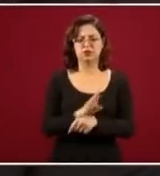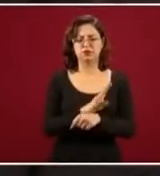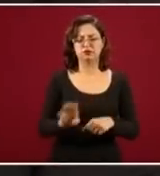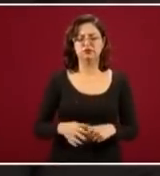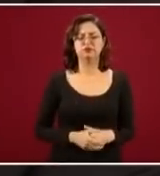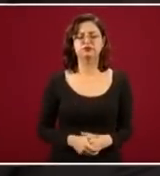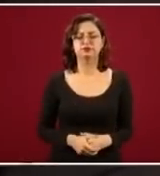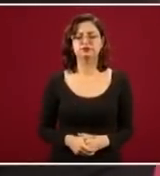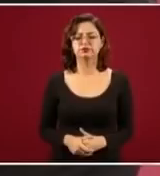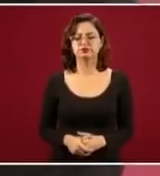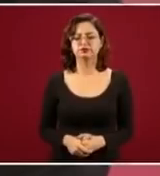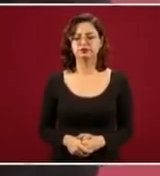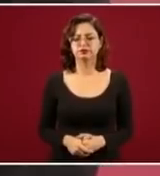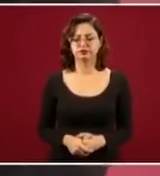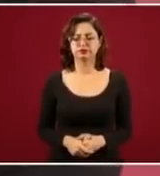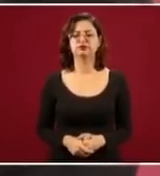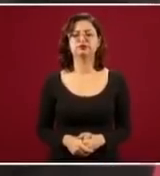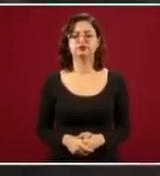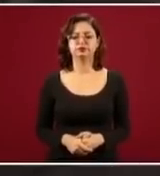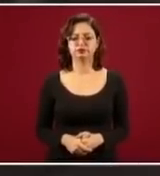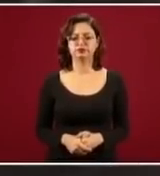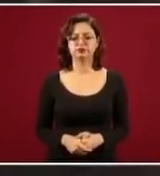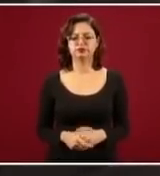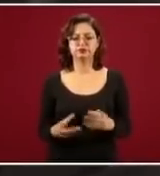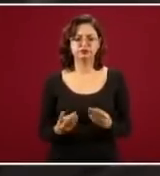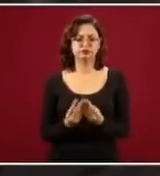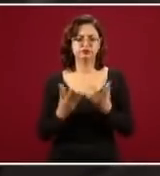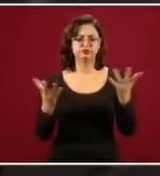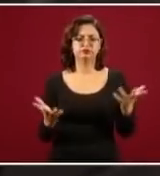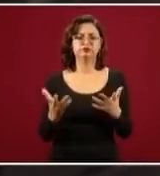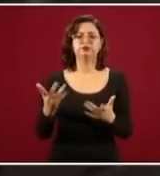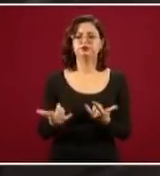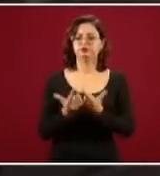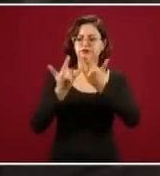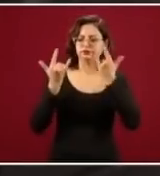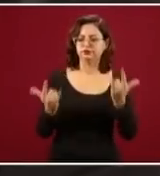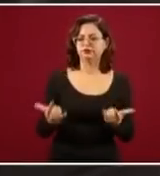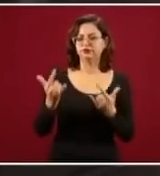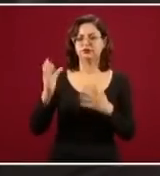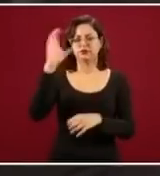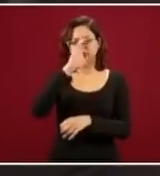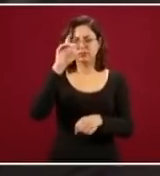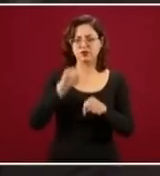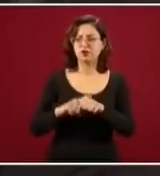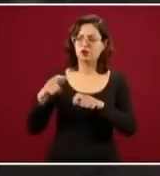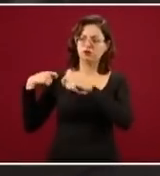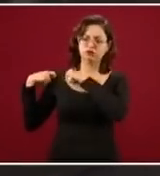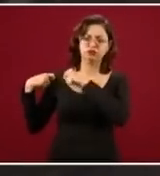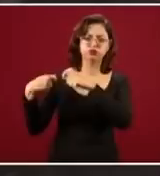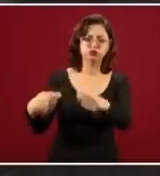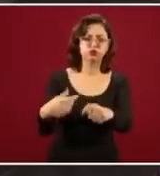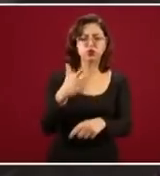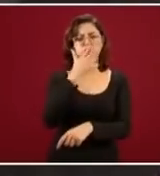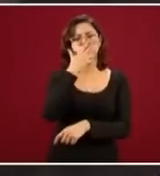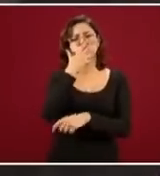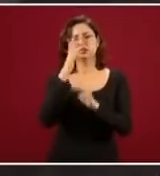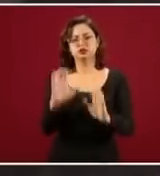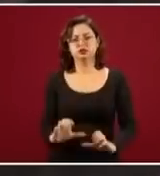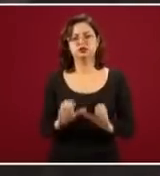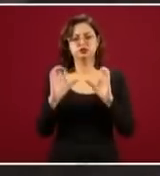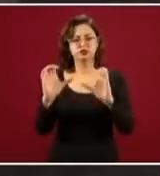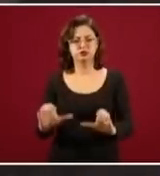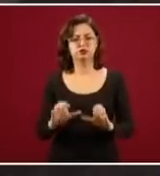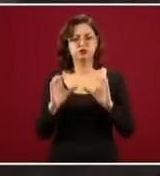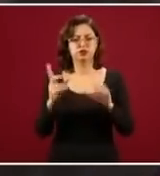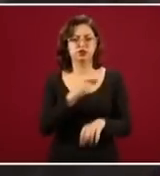desde luego que tenemos que cuidar nuestro patrimonio histórico, cultural. Es como